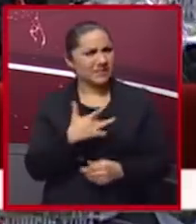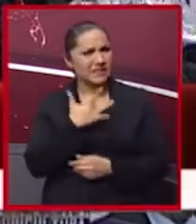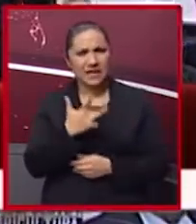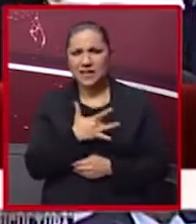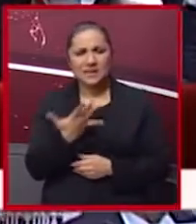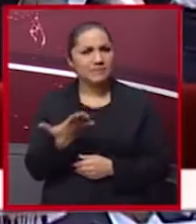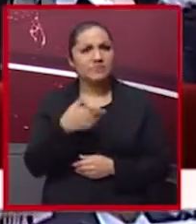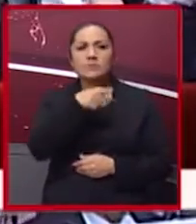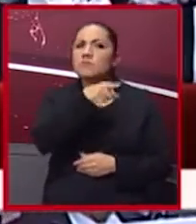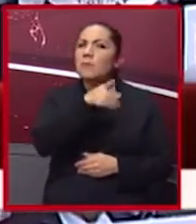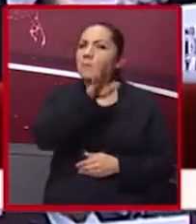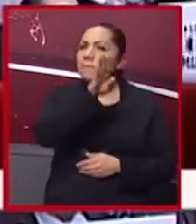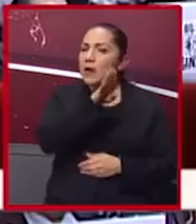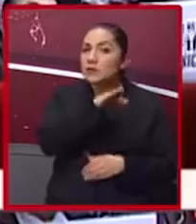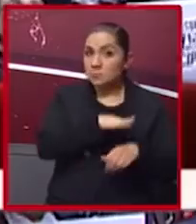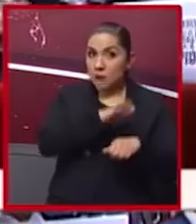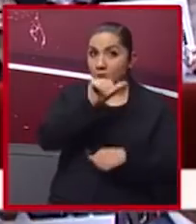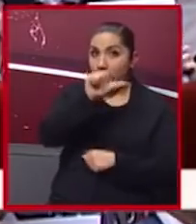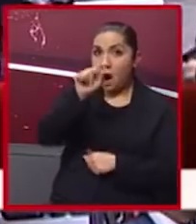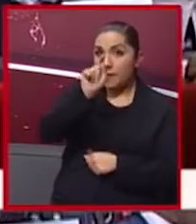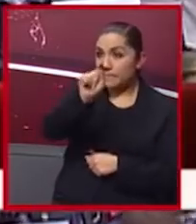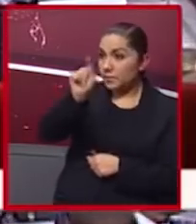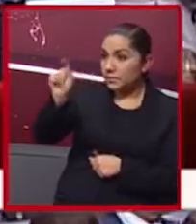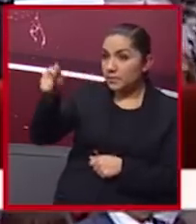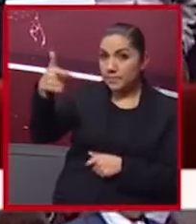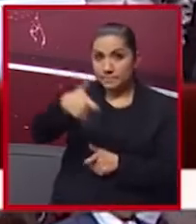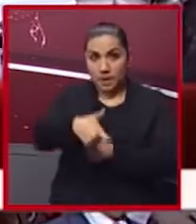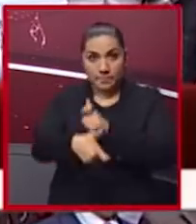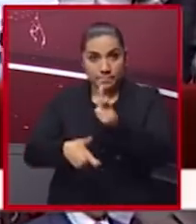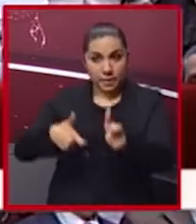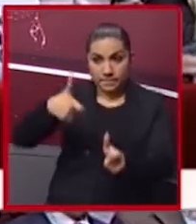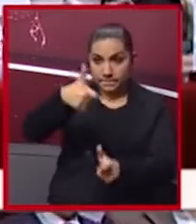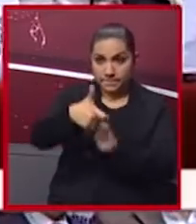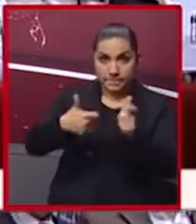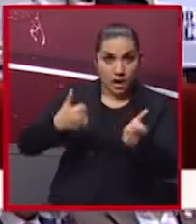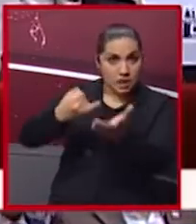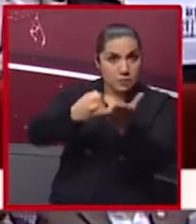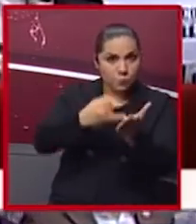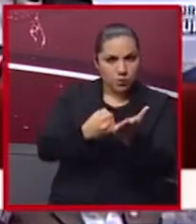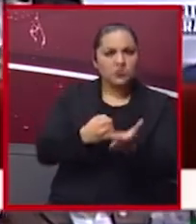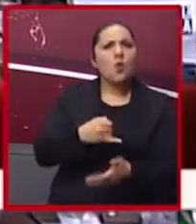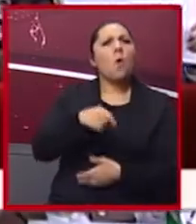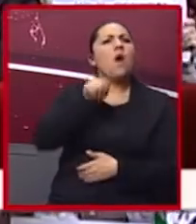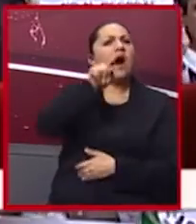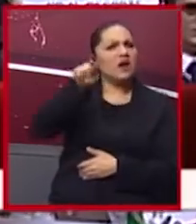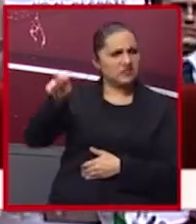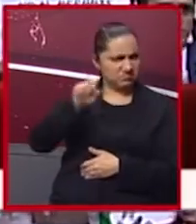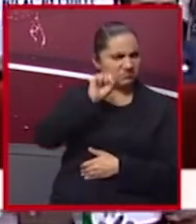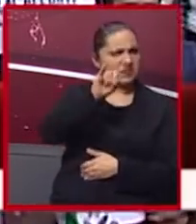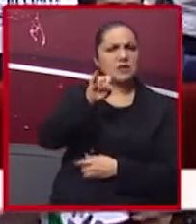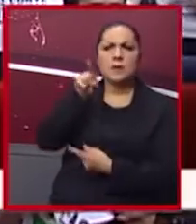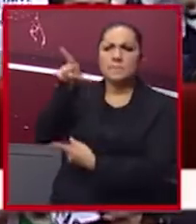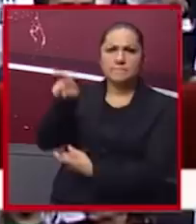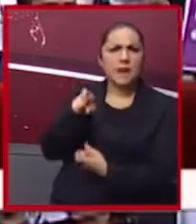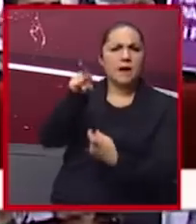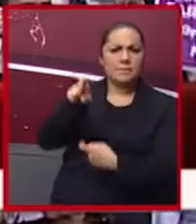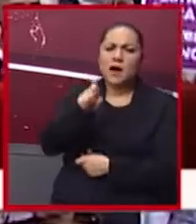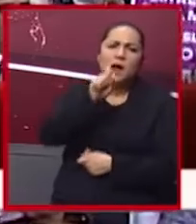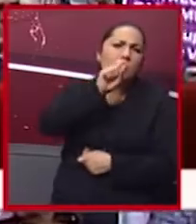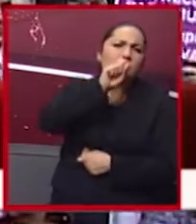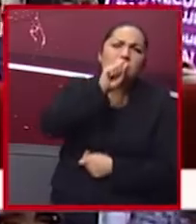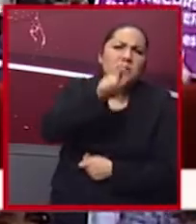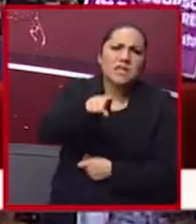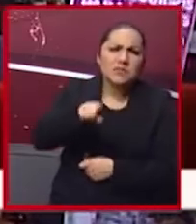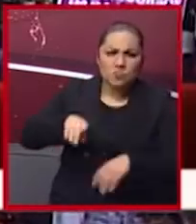los contribuyentes cautivos. La estrategia de siempre, cobrarles a los mismos mexicanos de siempre, a